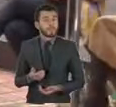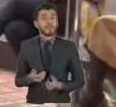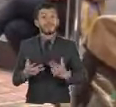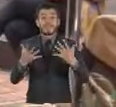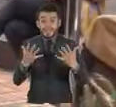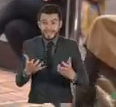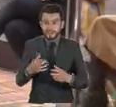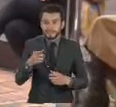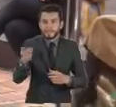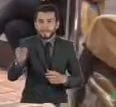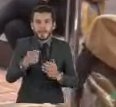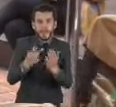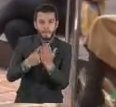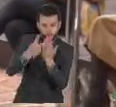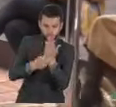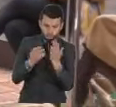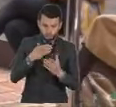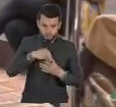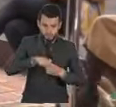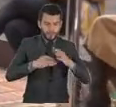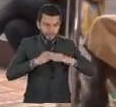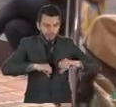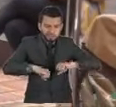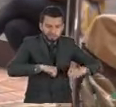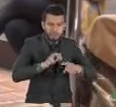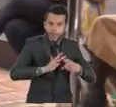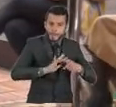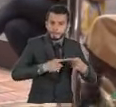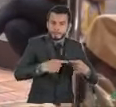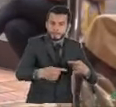de esos proyectos que vamos a desarrollar,